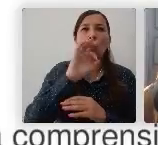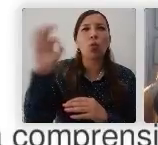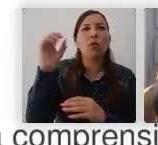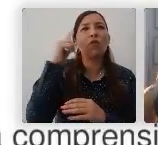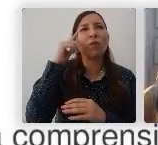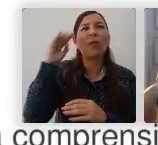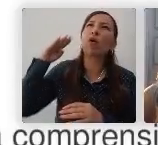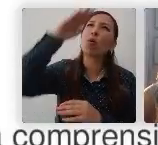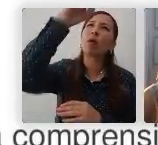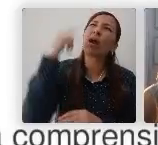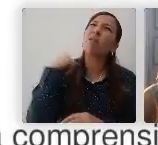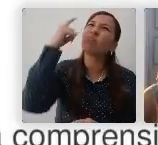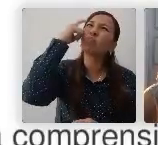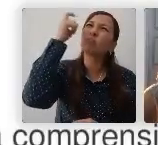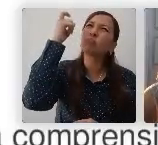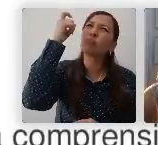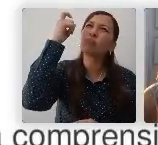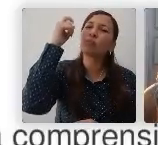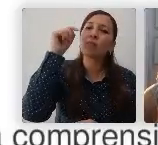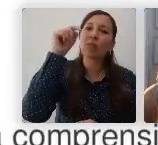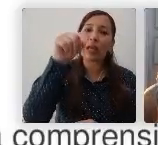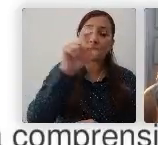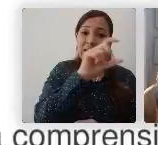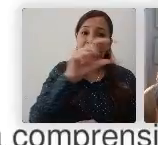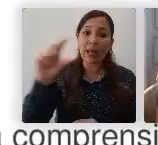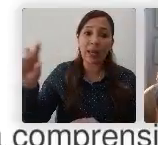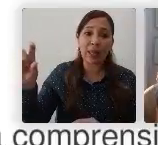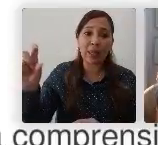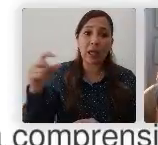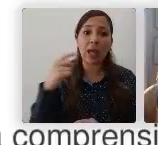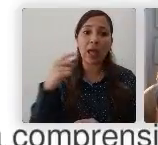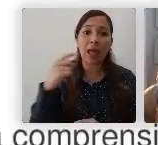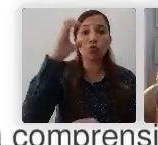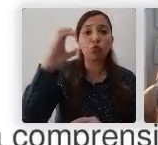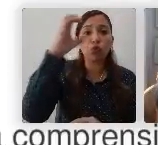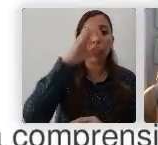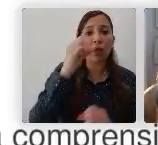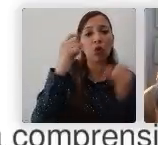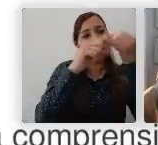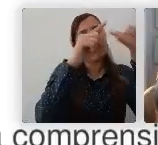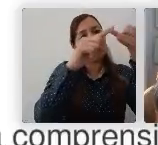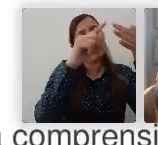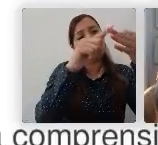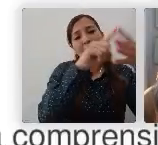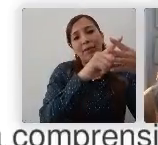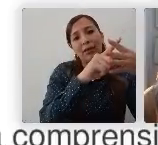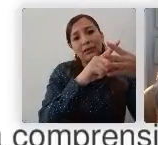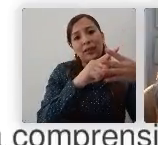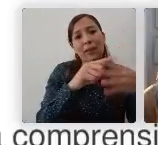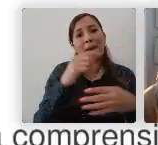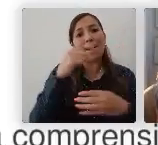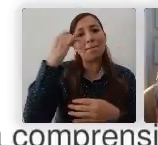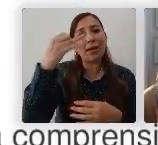esta información la hemos obtenido por diferentes fuentes no somos los únicos que hemos rescatado esta información interesante